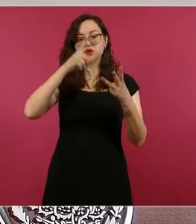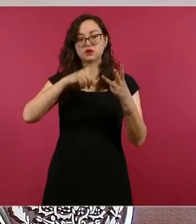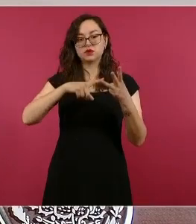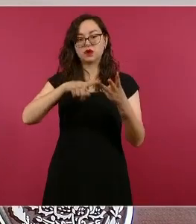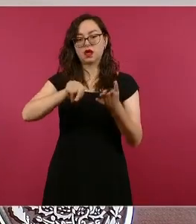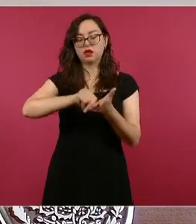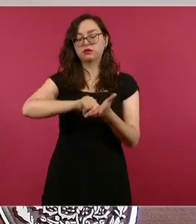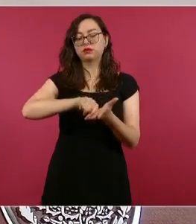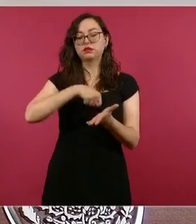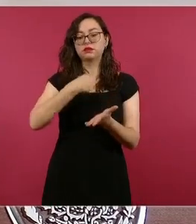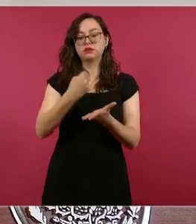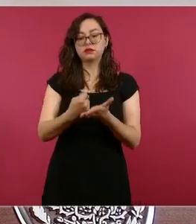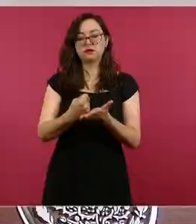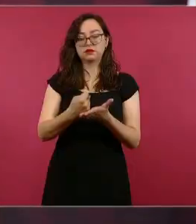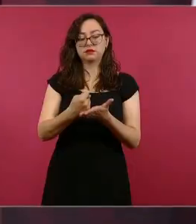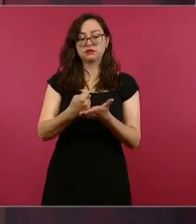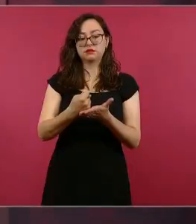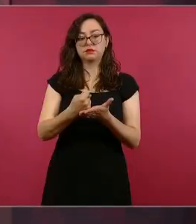Tamaulipas,